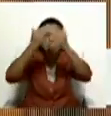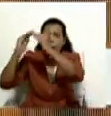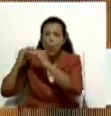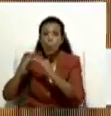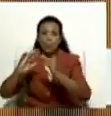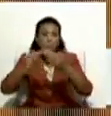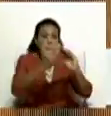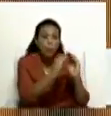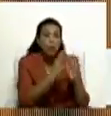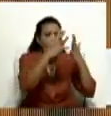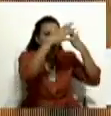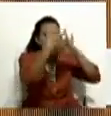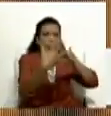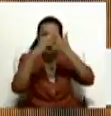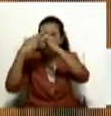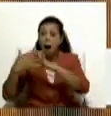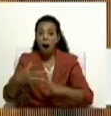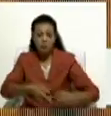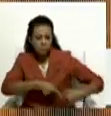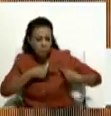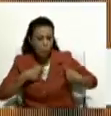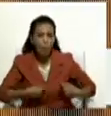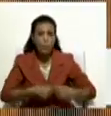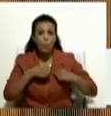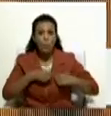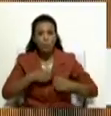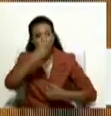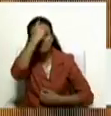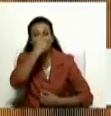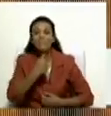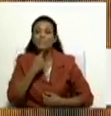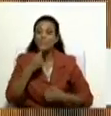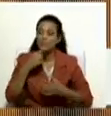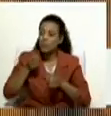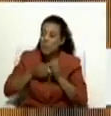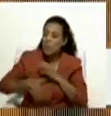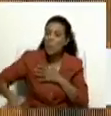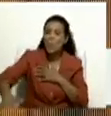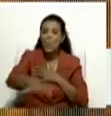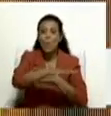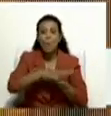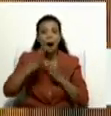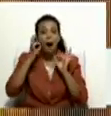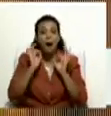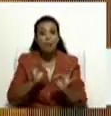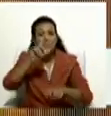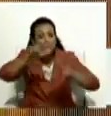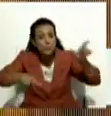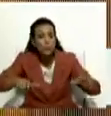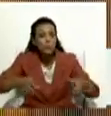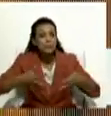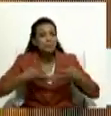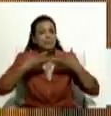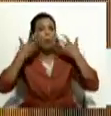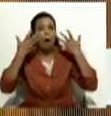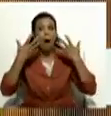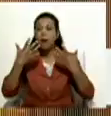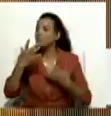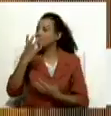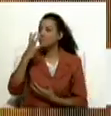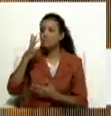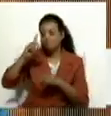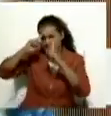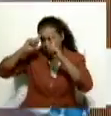las comunidades en el corazón y en el rostro de nuestra gente en el rostro de la gente que se niega a